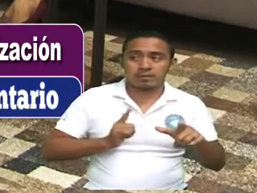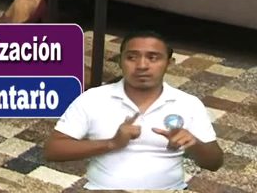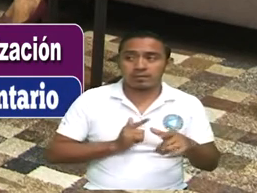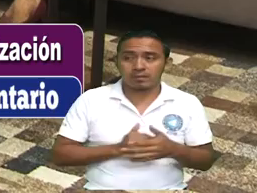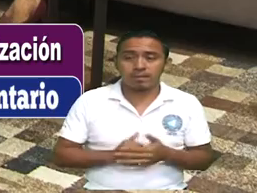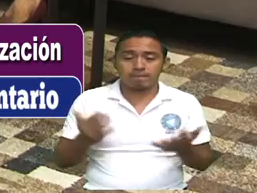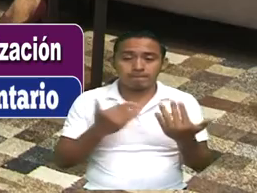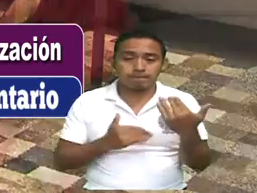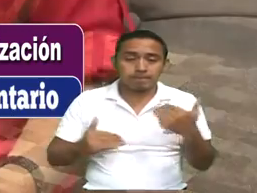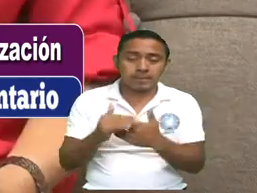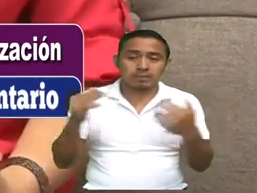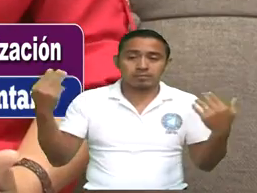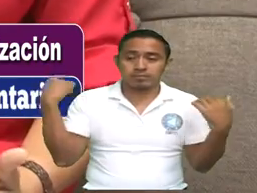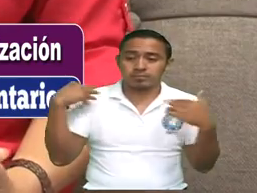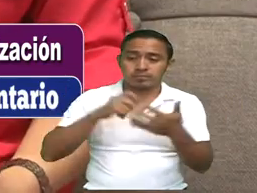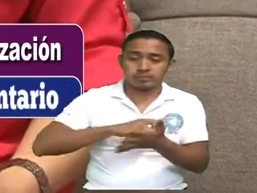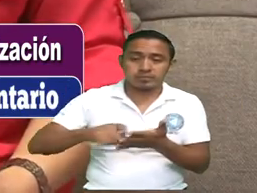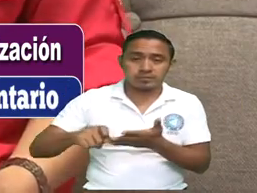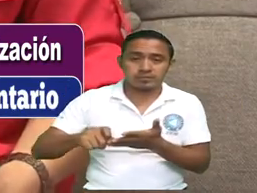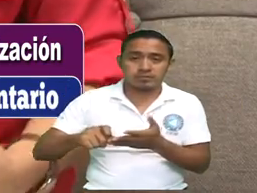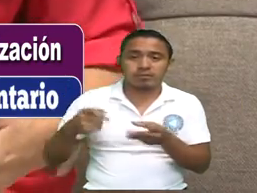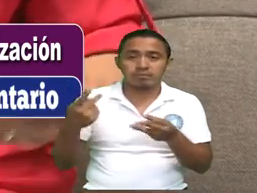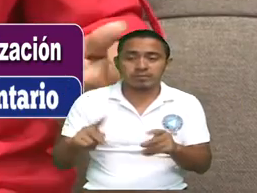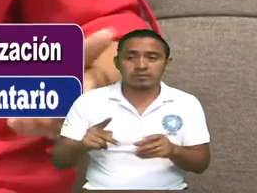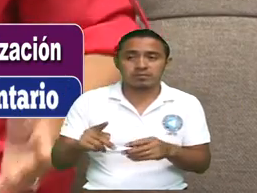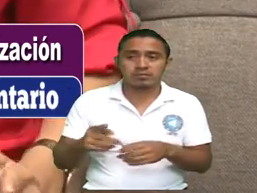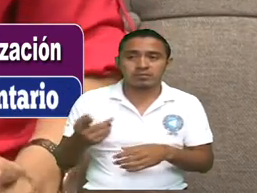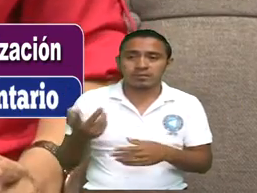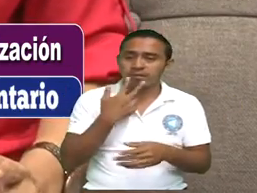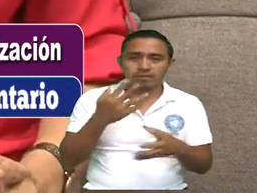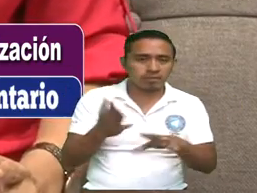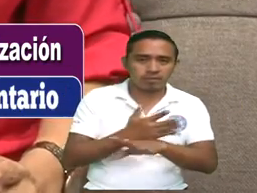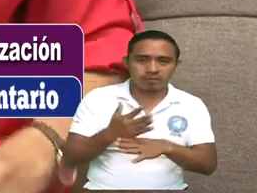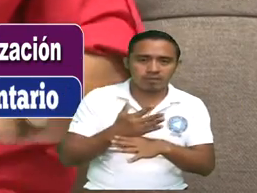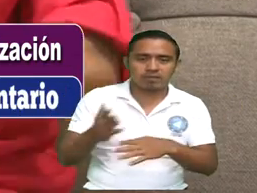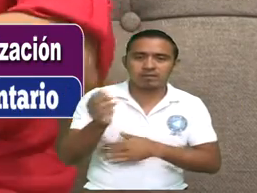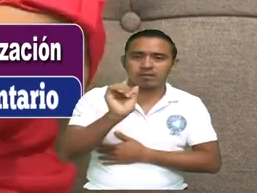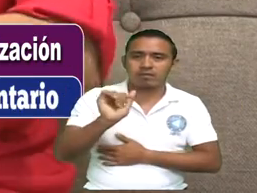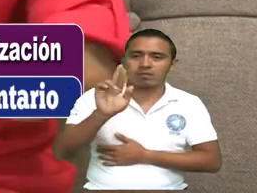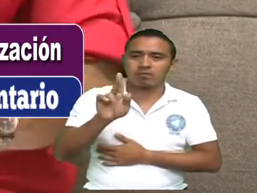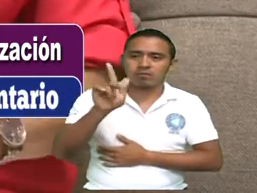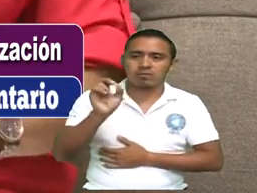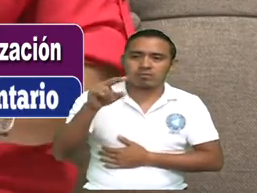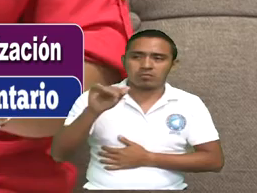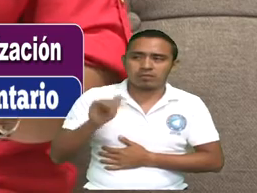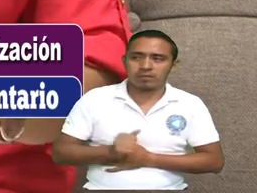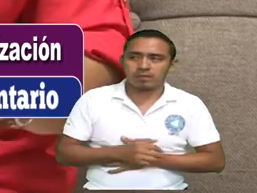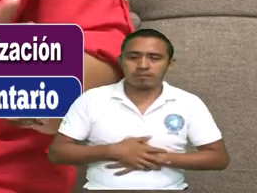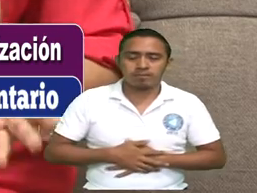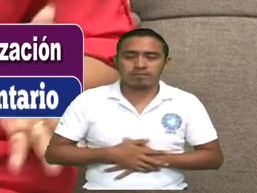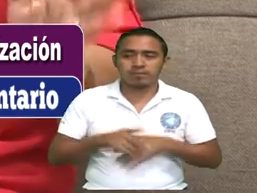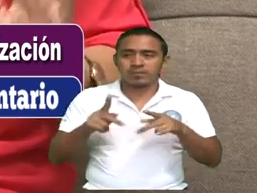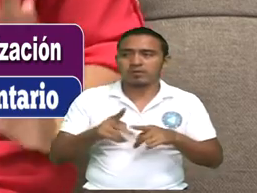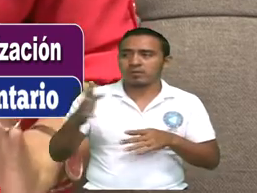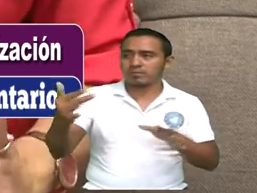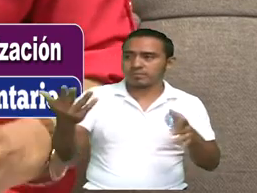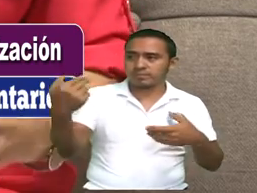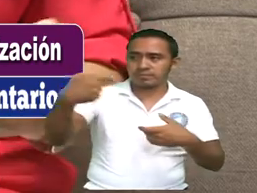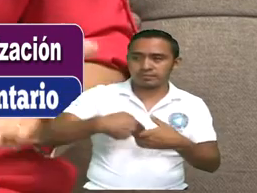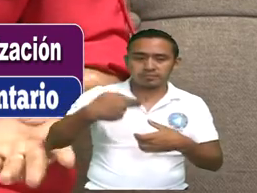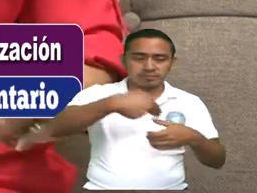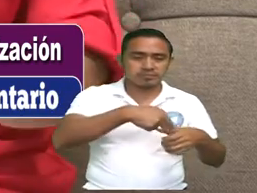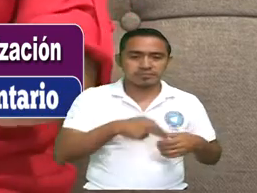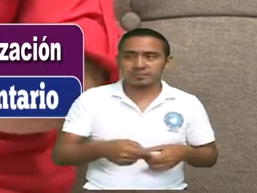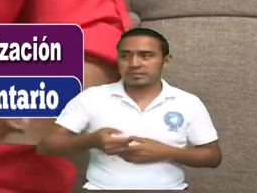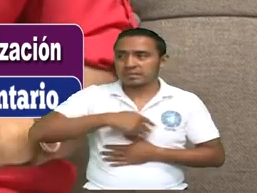más docentes. Pero no se trata de como hacían en la autonomía. Agarraban a personas y las ponían a dar clases,